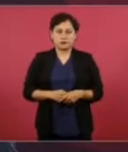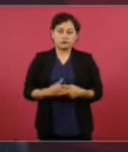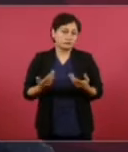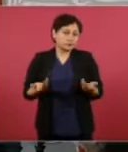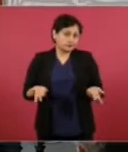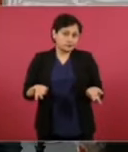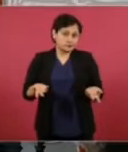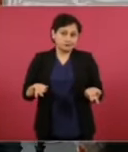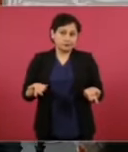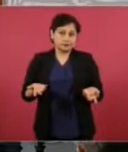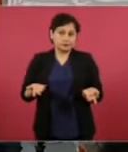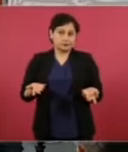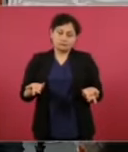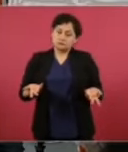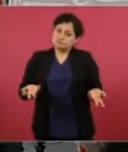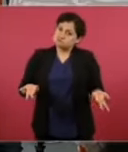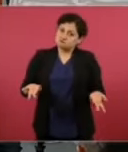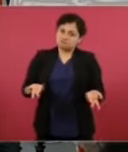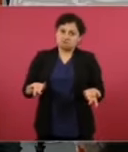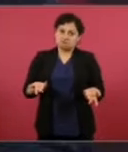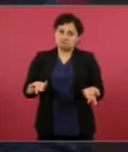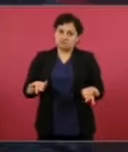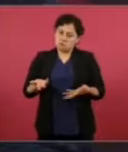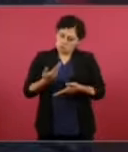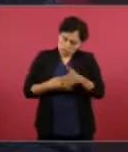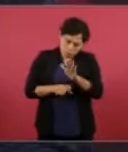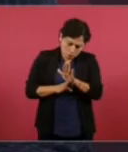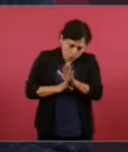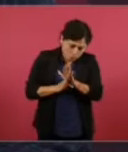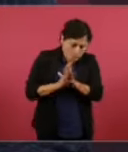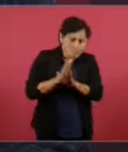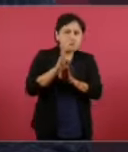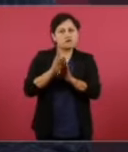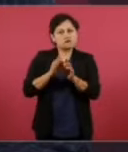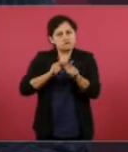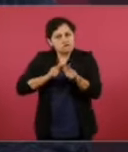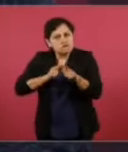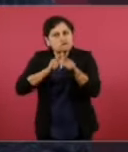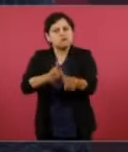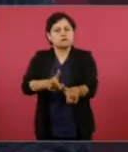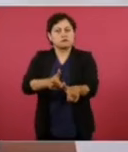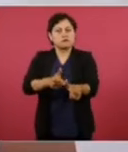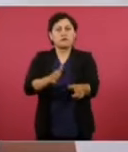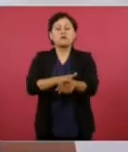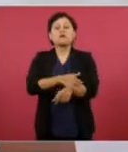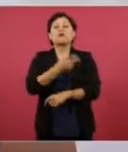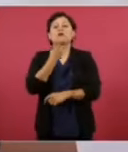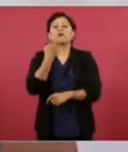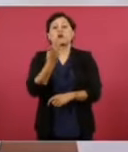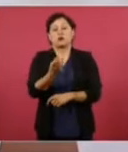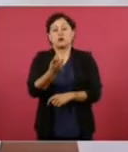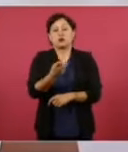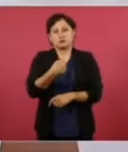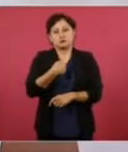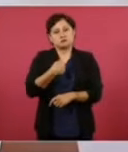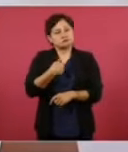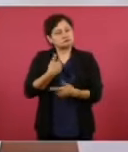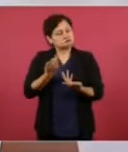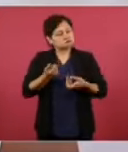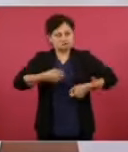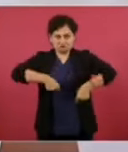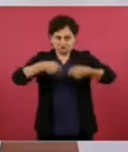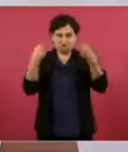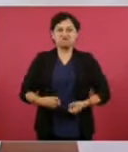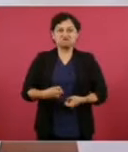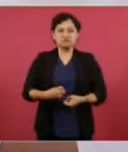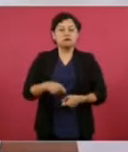Entonces, vamos hacia adelante y por eso sostengo lo de la doctora